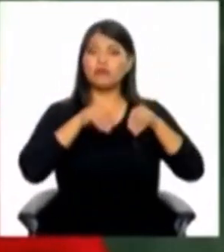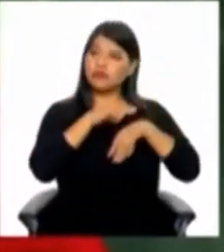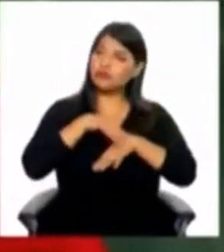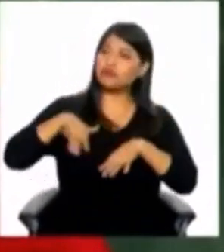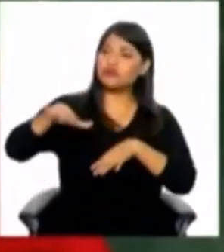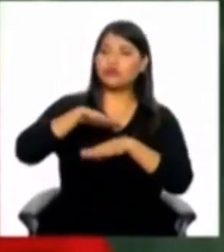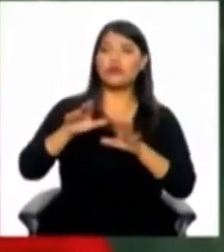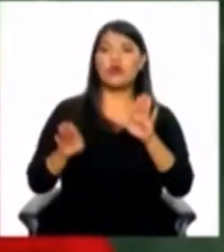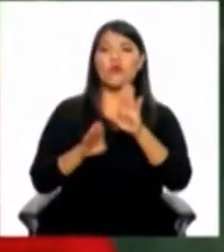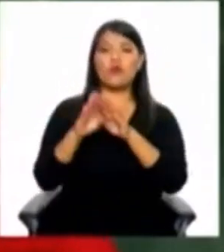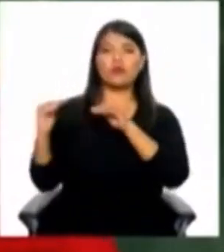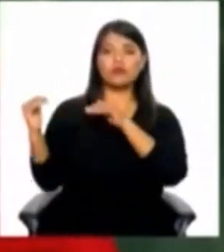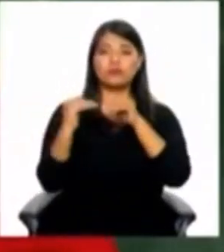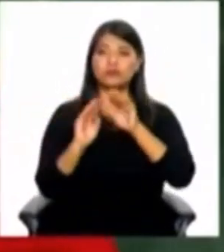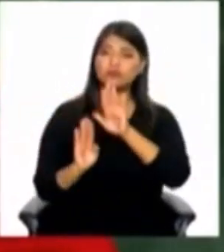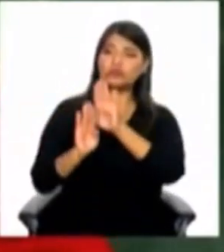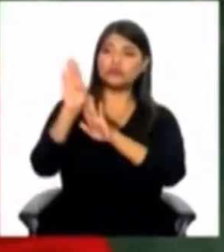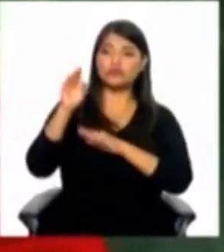justicia.